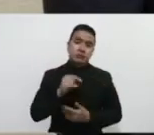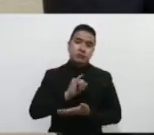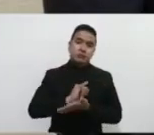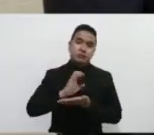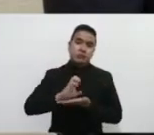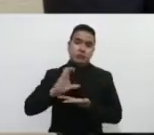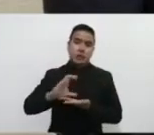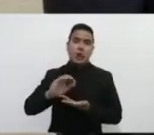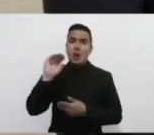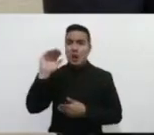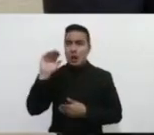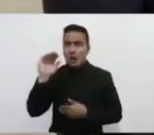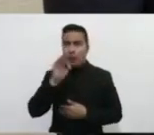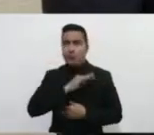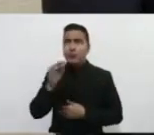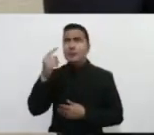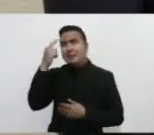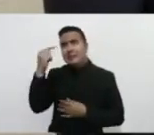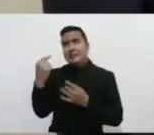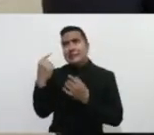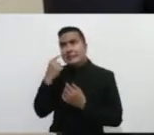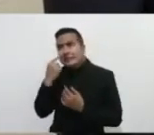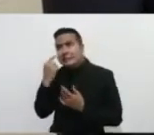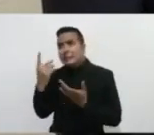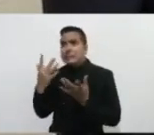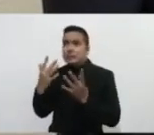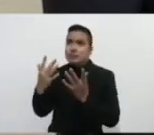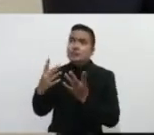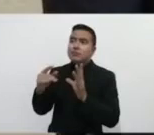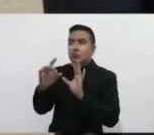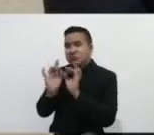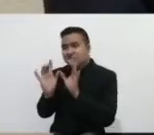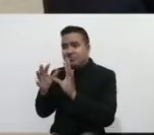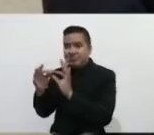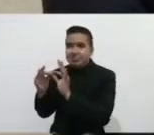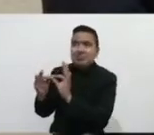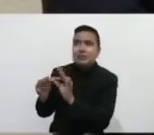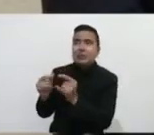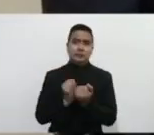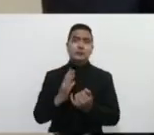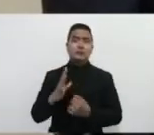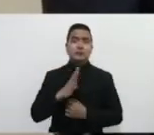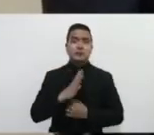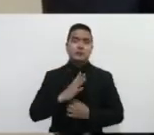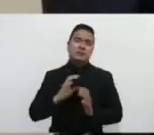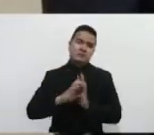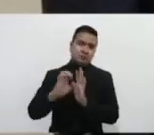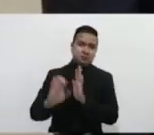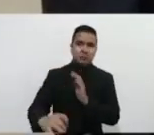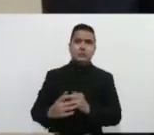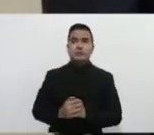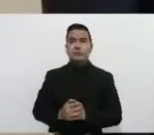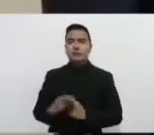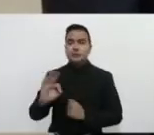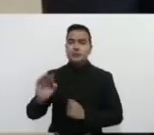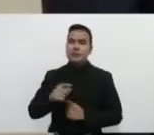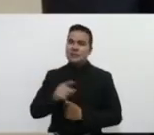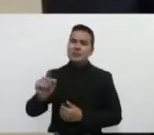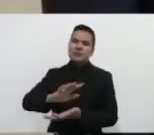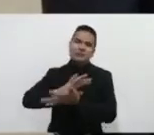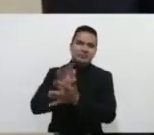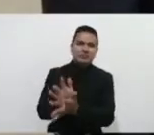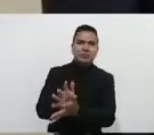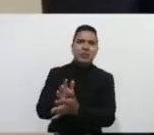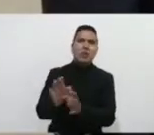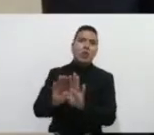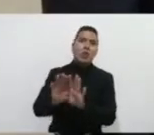y obviamente, bueno, pues pueden acudir a ustedes como Instituto Electoral del Estado de Coahuila, pero también cuando tenemos algún tipo